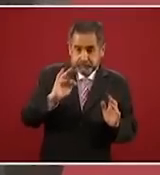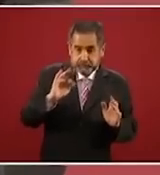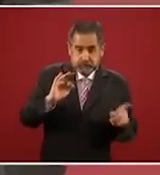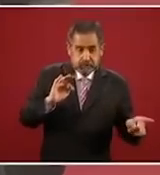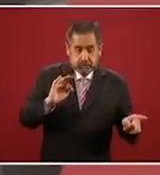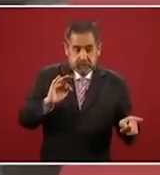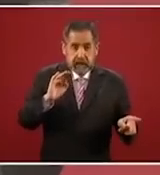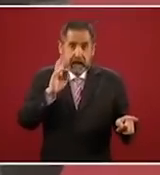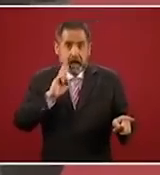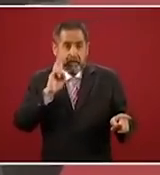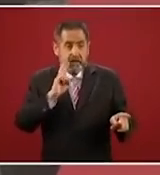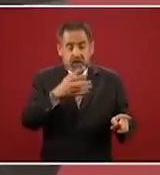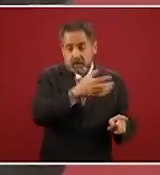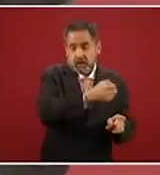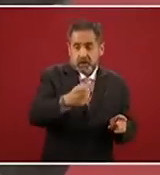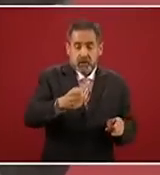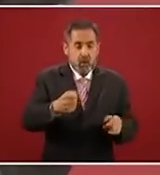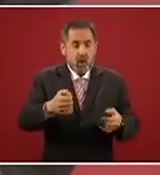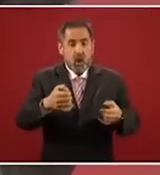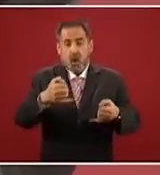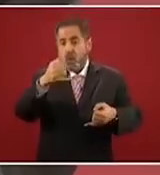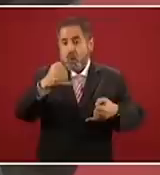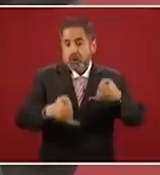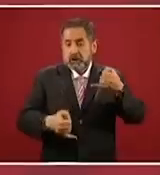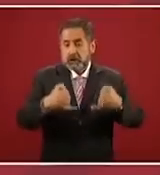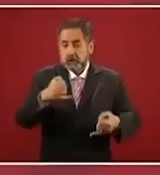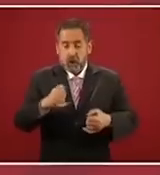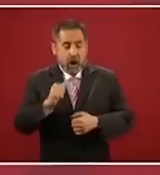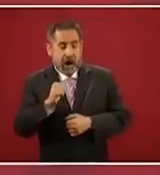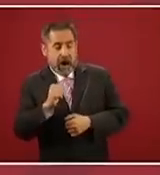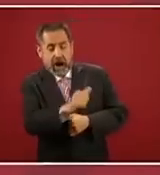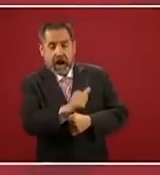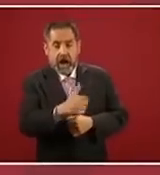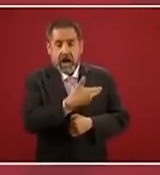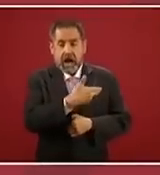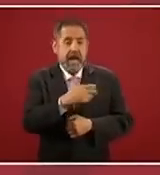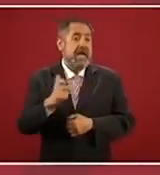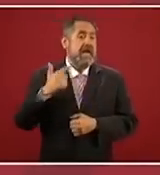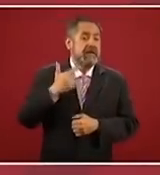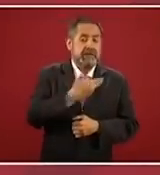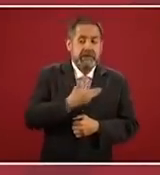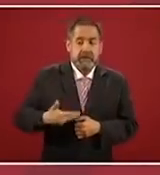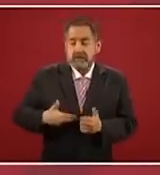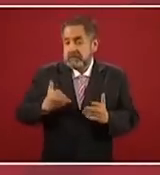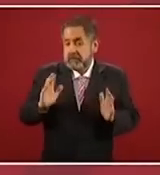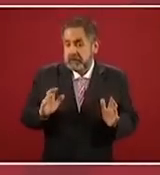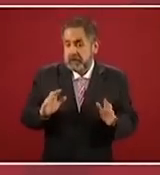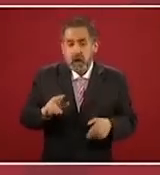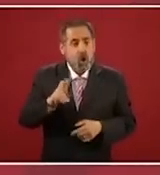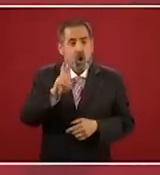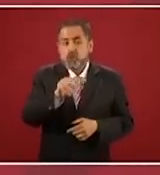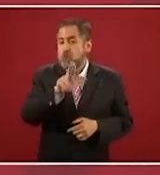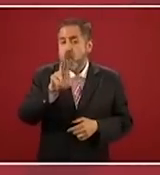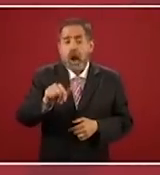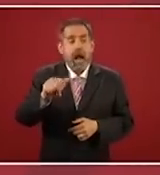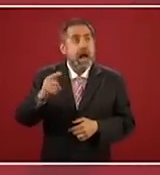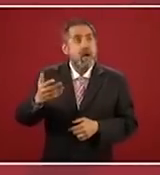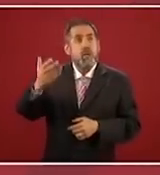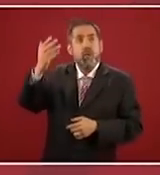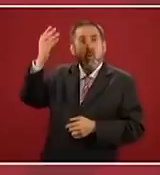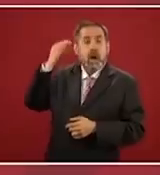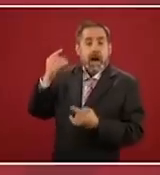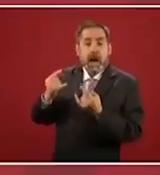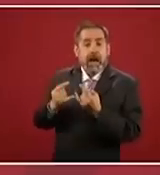un juicio en contra de un expresidente, porque nunca en la historia